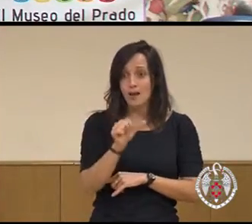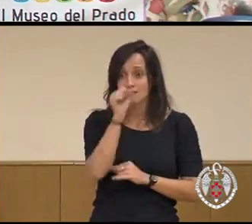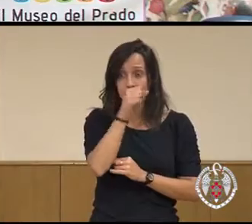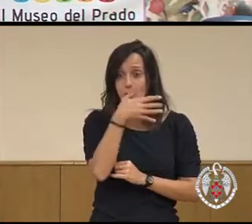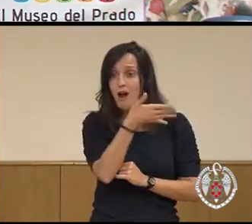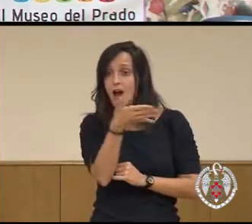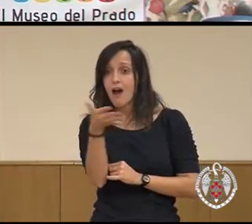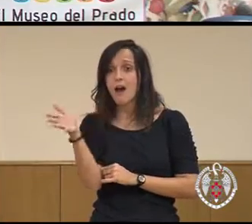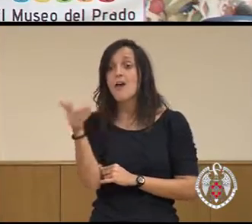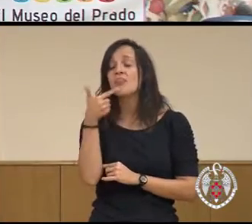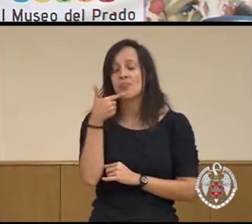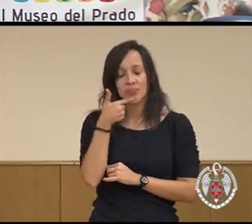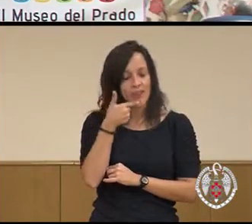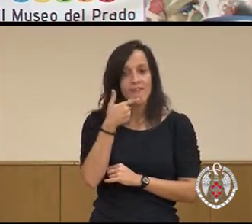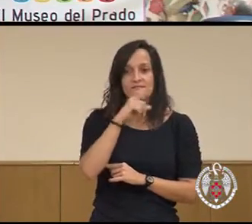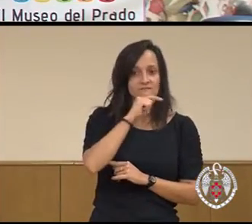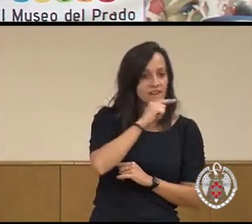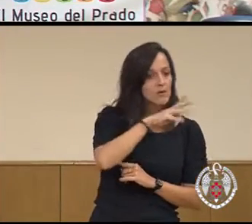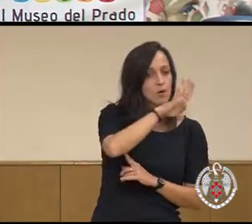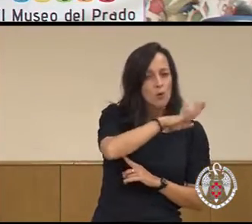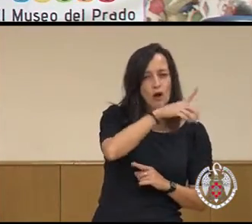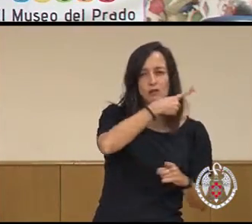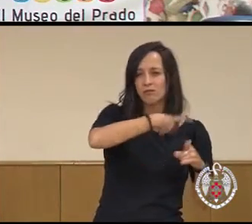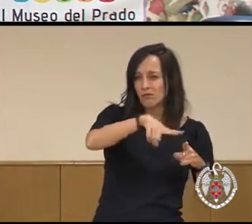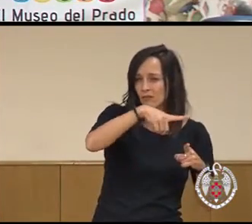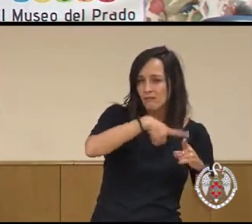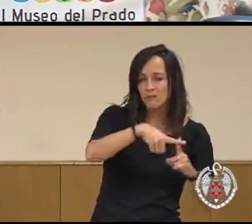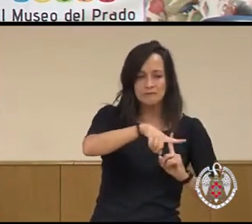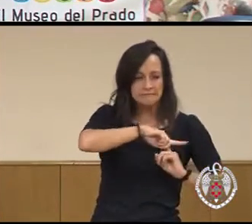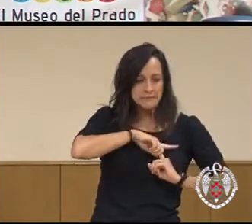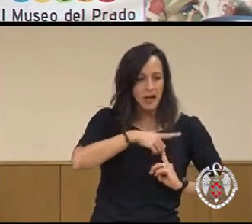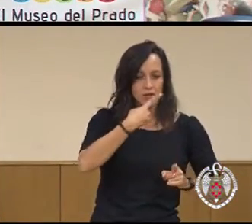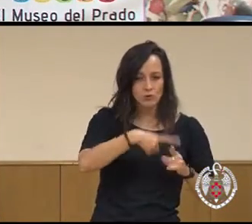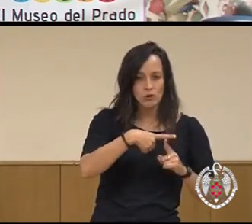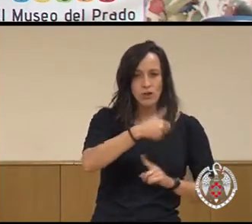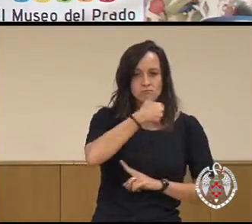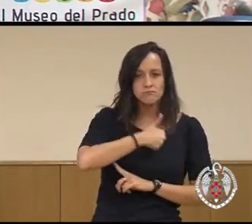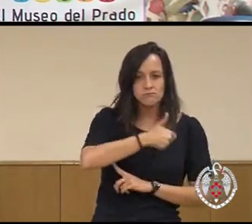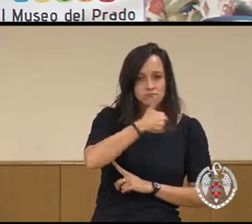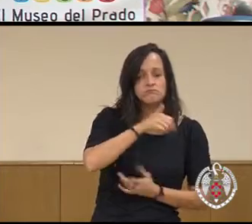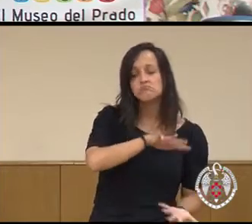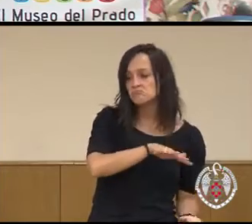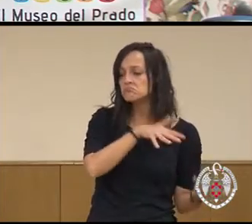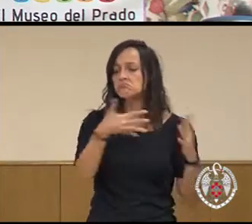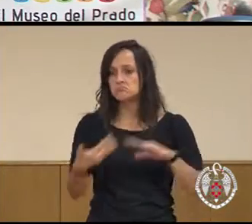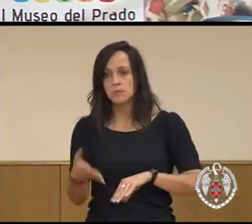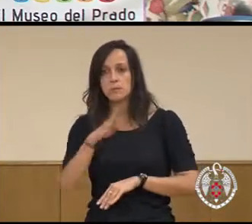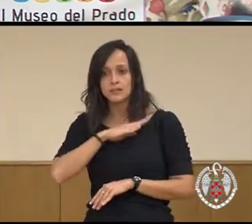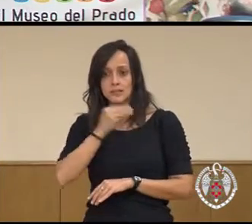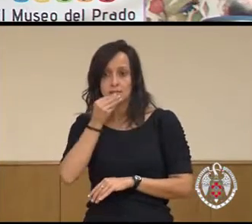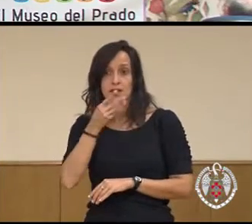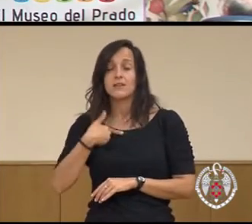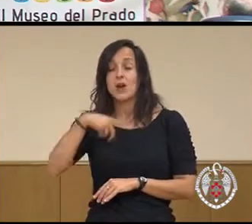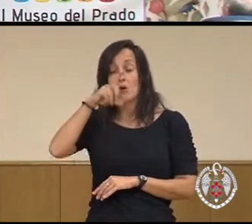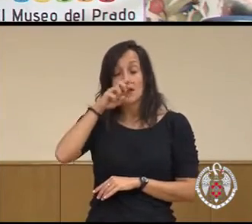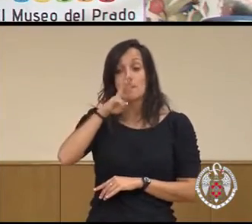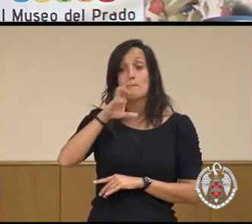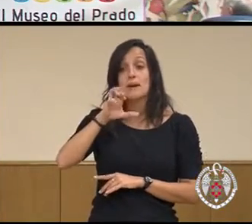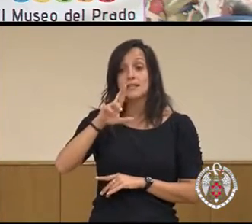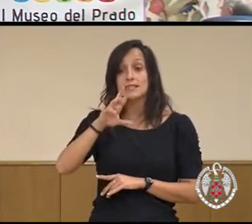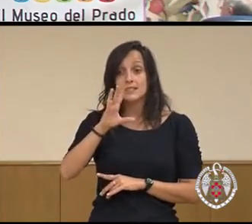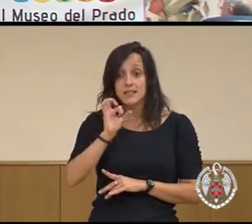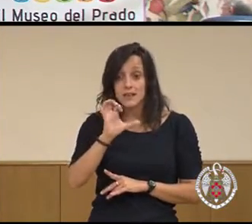Felipe IV, a las dificultades que él encara. Él está personificado en Perseo, Fortunas de Perseo y Andrómeda, y no se le